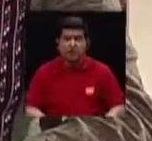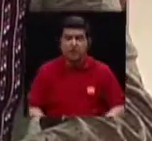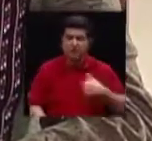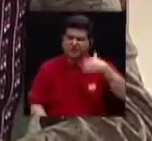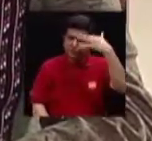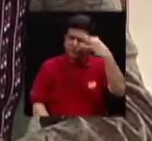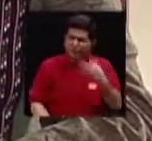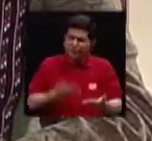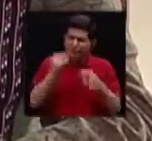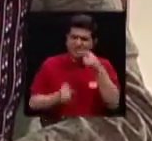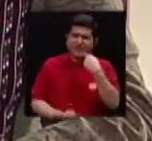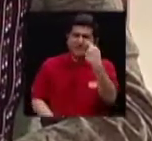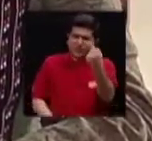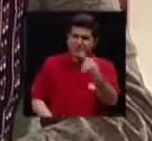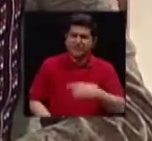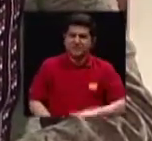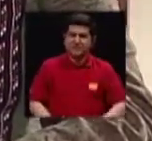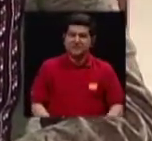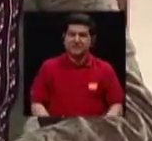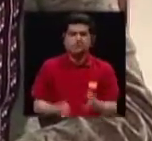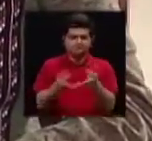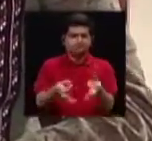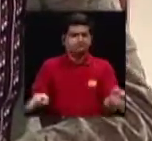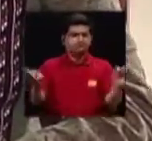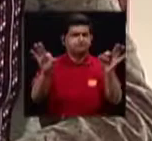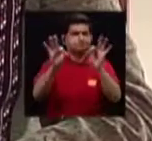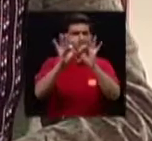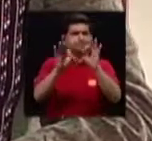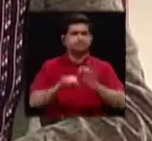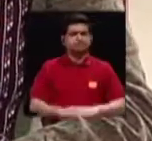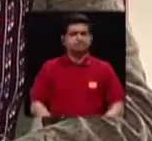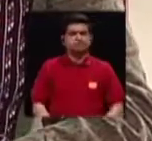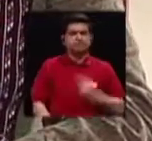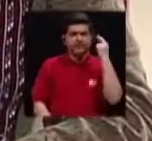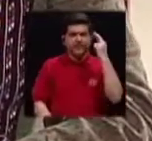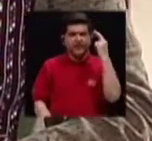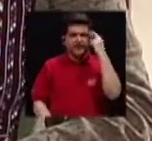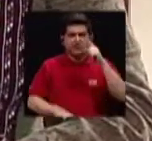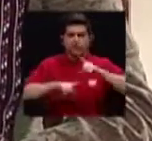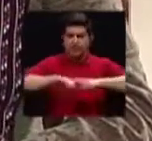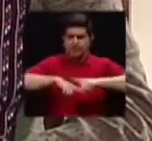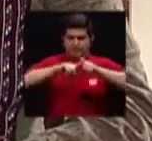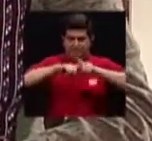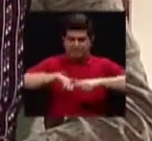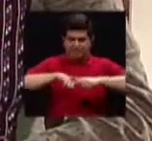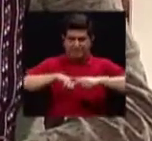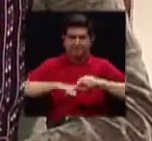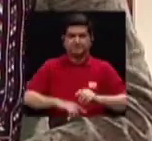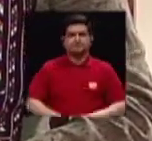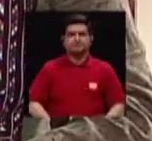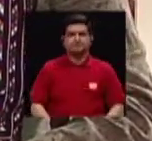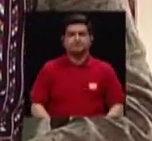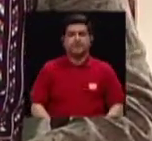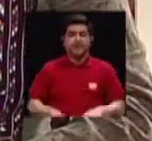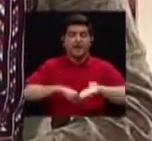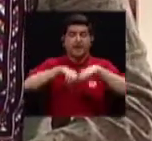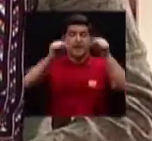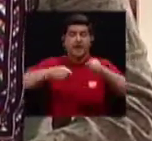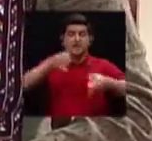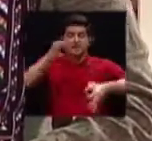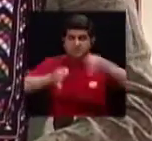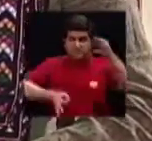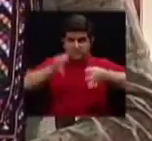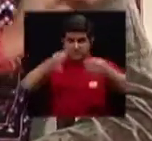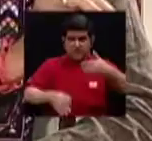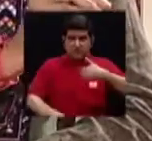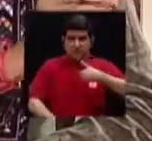lo que usted plantea es muy importante. ¿Por qué? Porque dependiendo, o sea, el sistema de justicia tiene